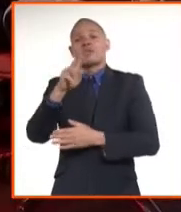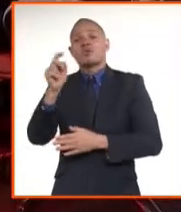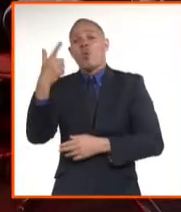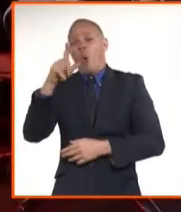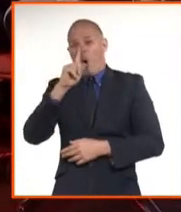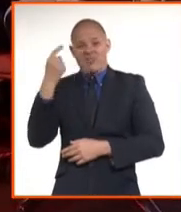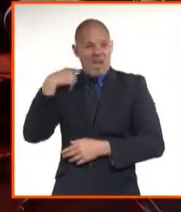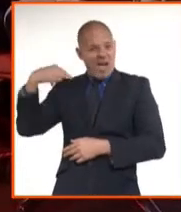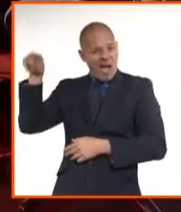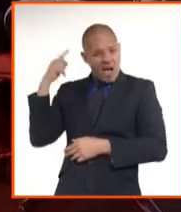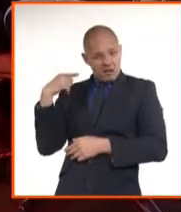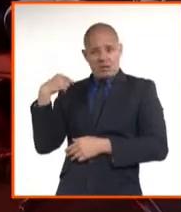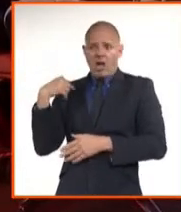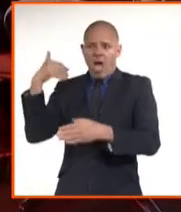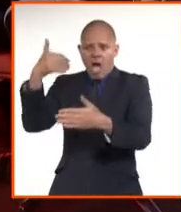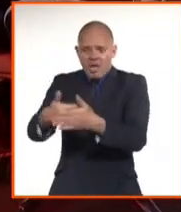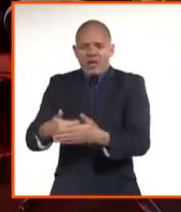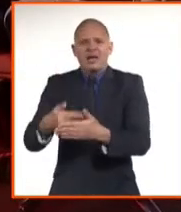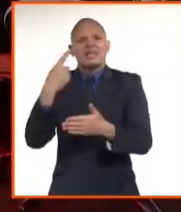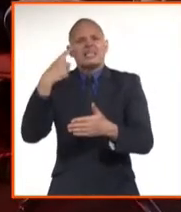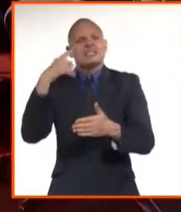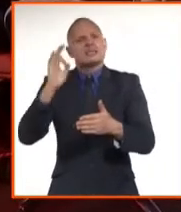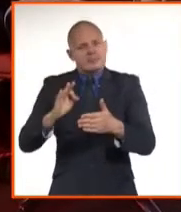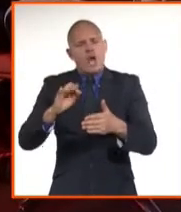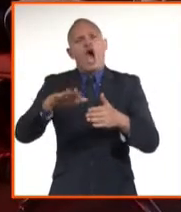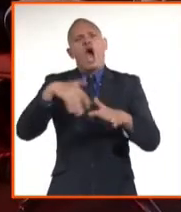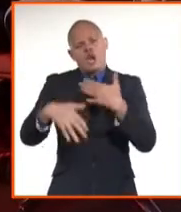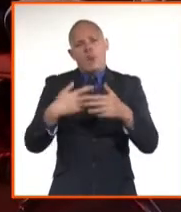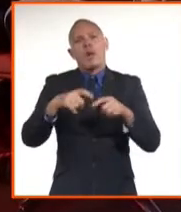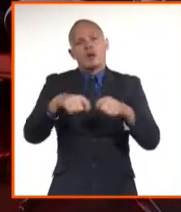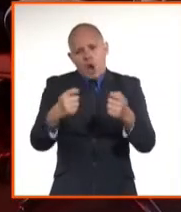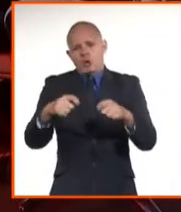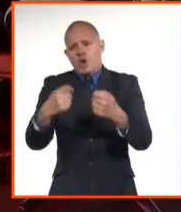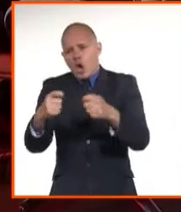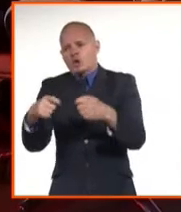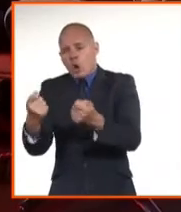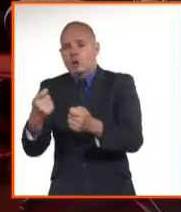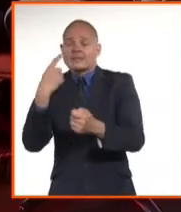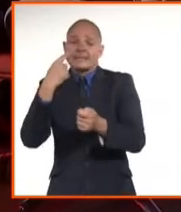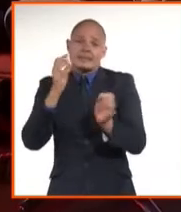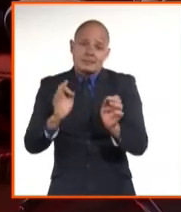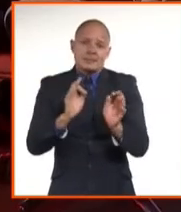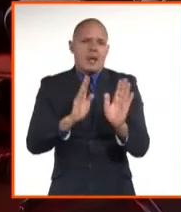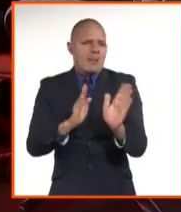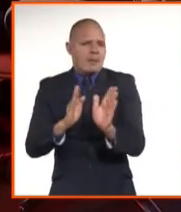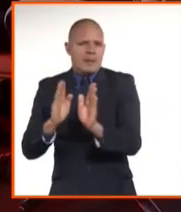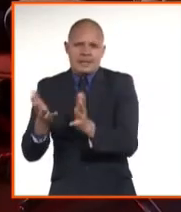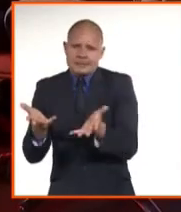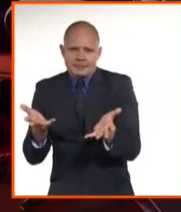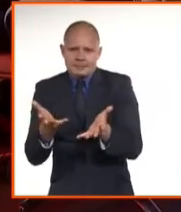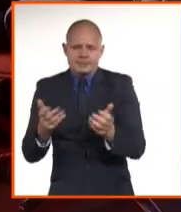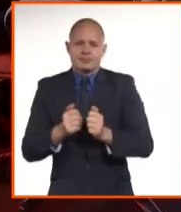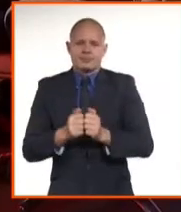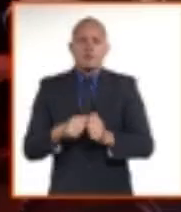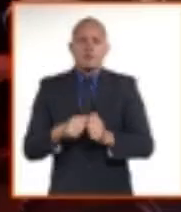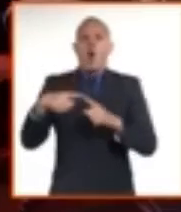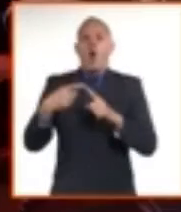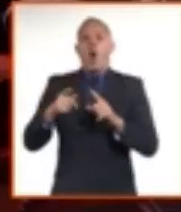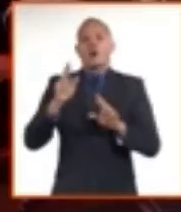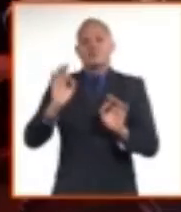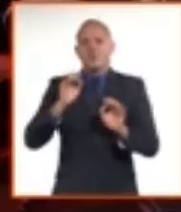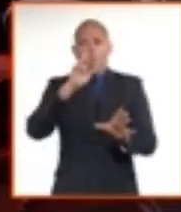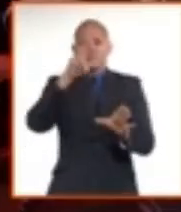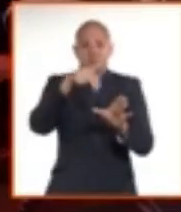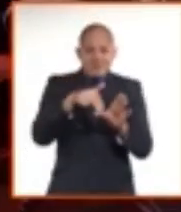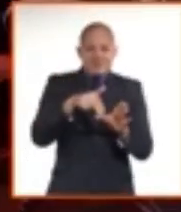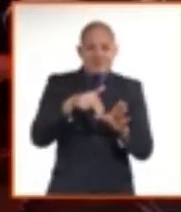produciendo afectaciones al sistema eléctrico. También se han producido limitaciones e inestabilidad con los combustibles, fundamentalmente el